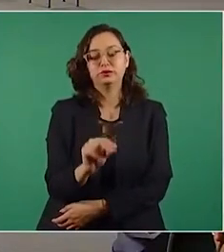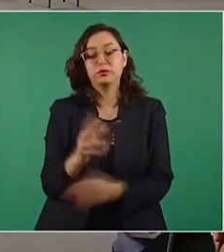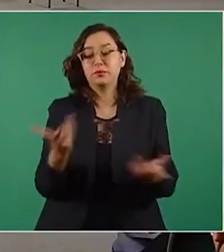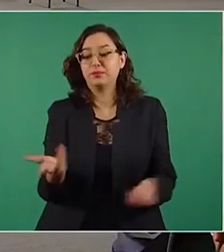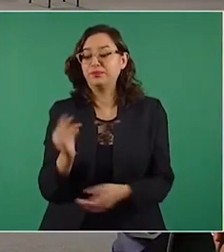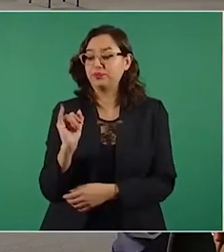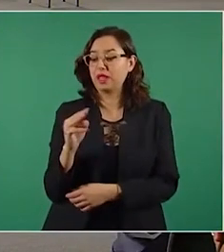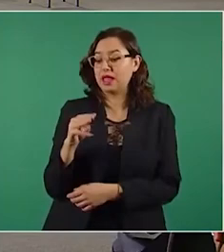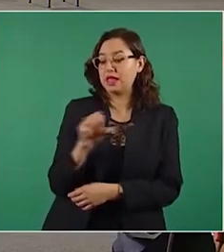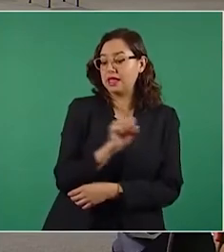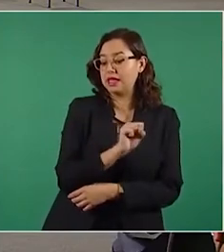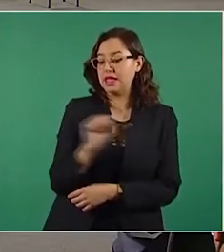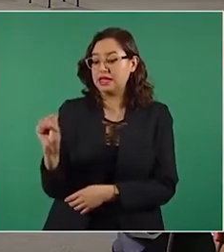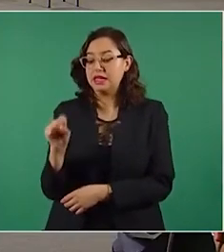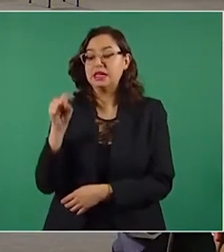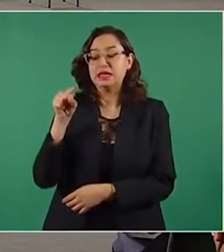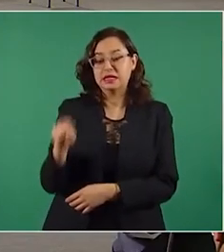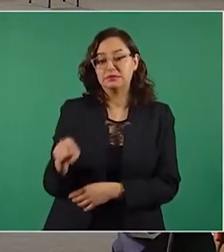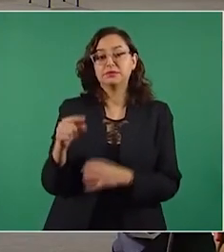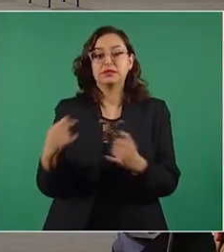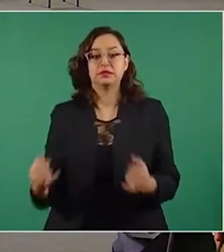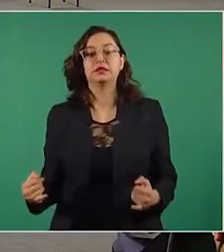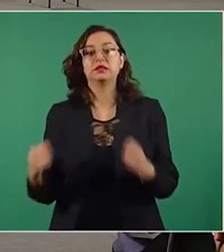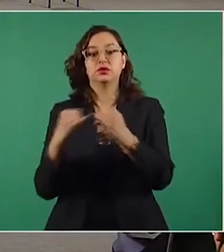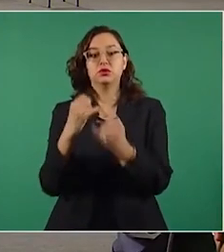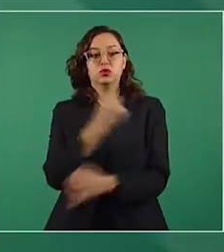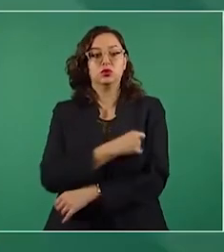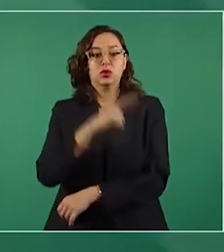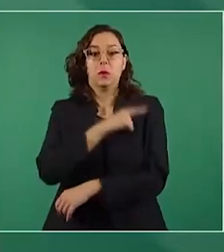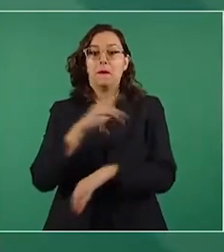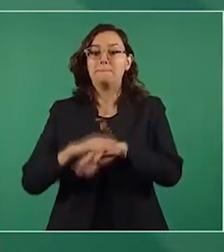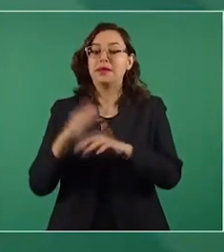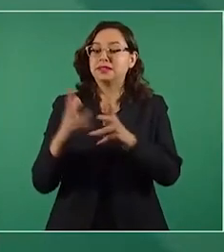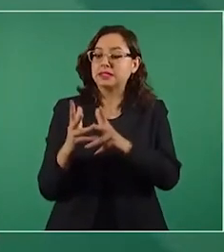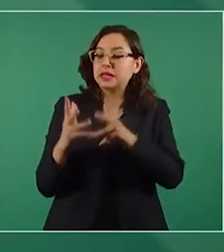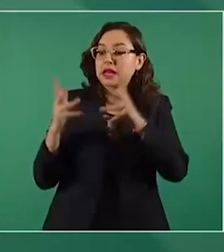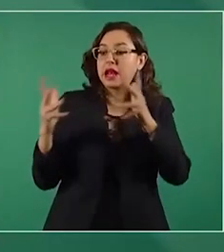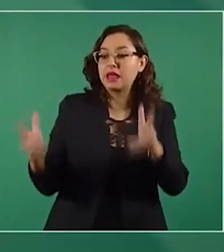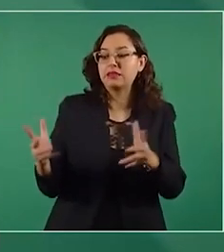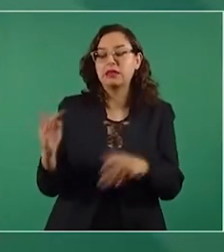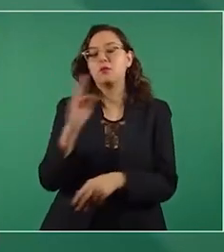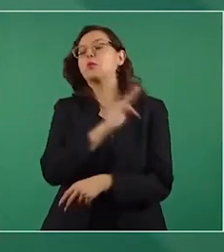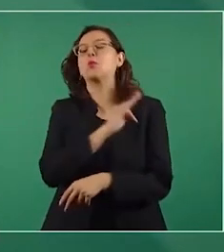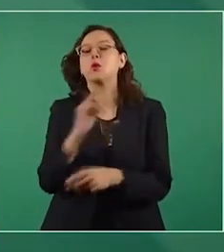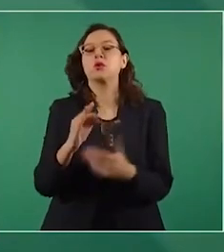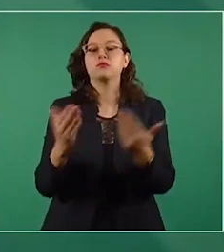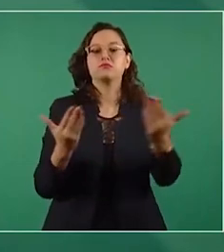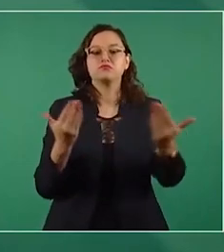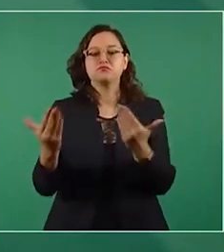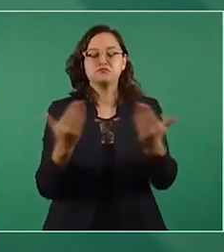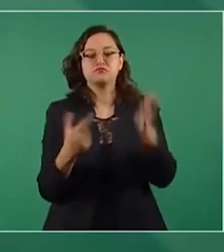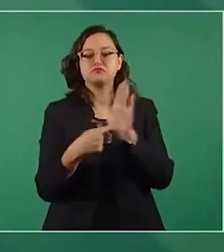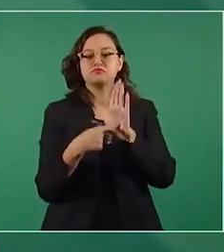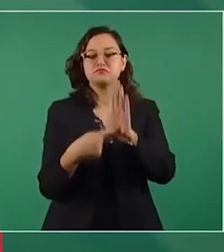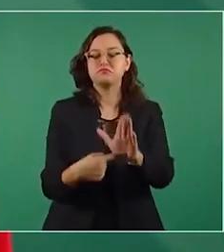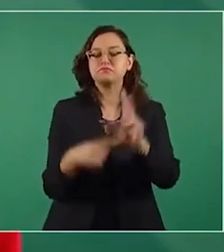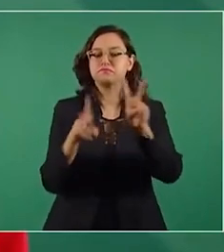IMSS, la institución de salud más importante del país, podemos tener una mejor perspectiva del